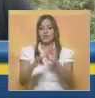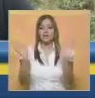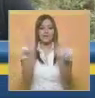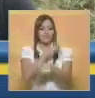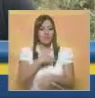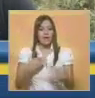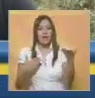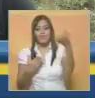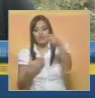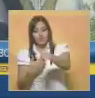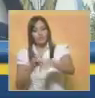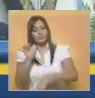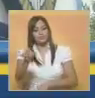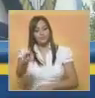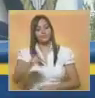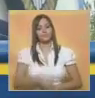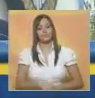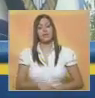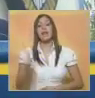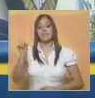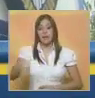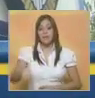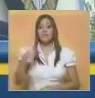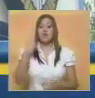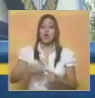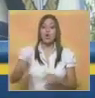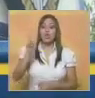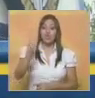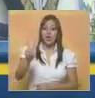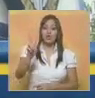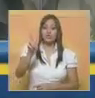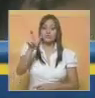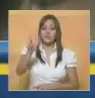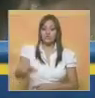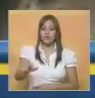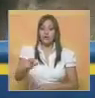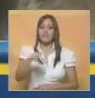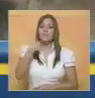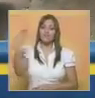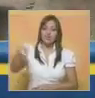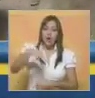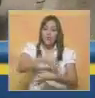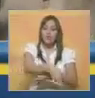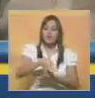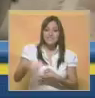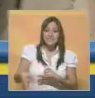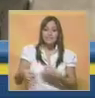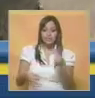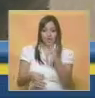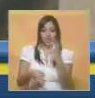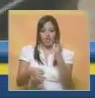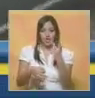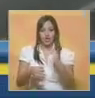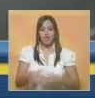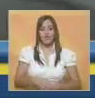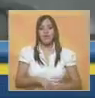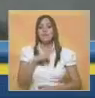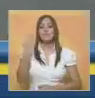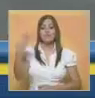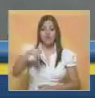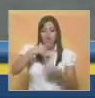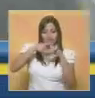desafortunadamente perdió la vida allí. También se registraron dos dobles homicidios en el municipio de Naguanagua y Guacara. De las